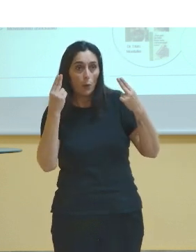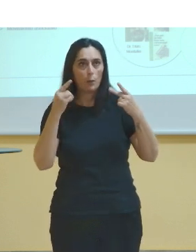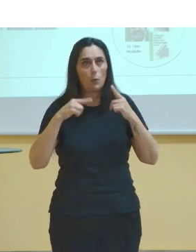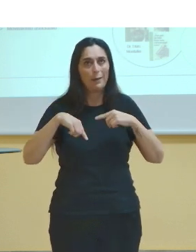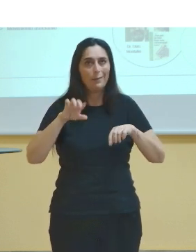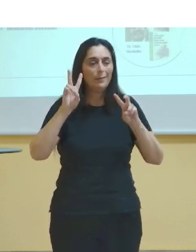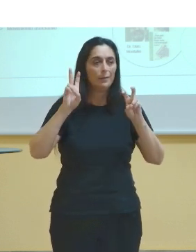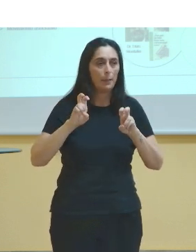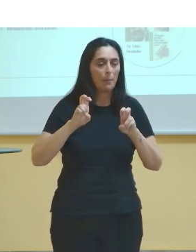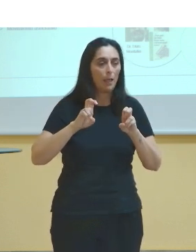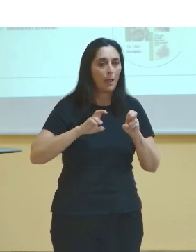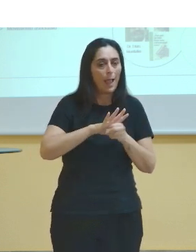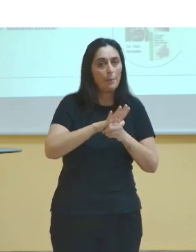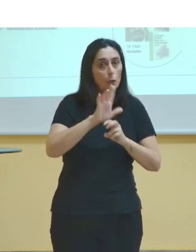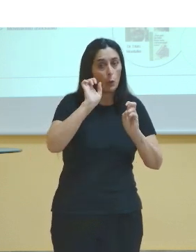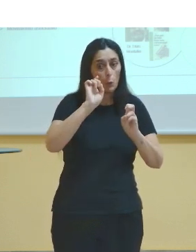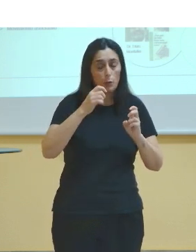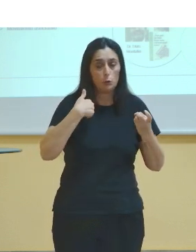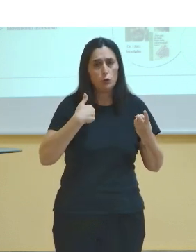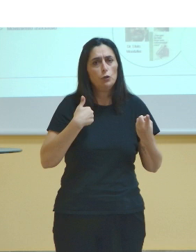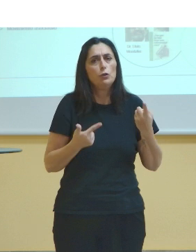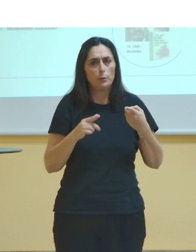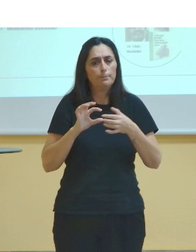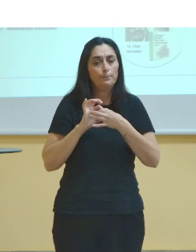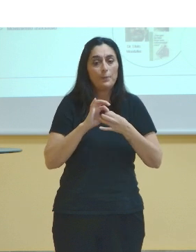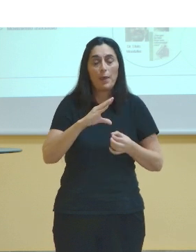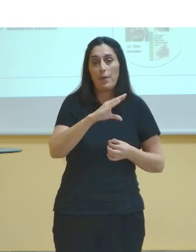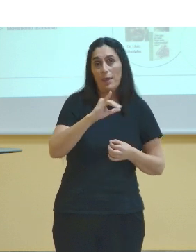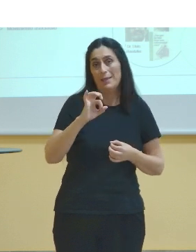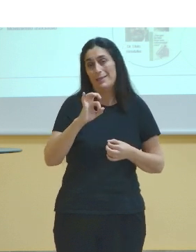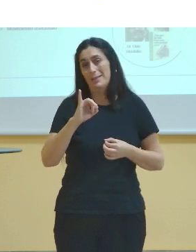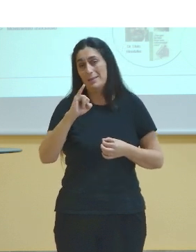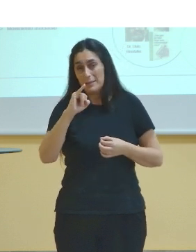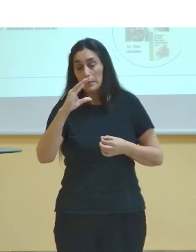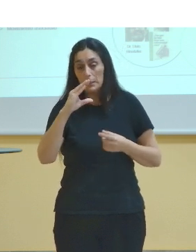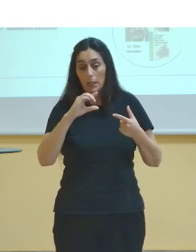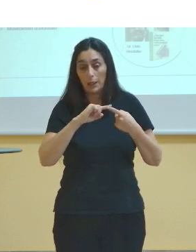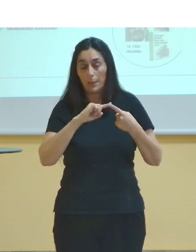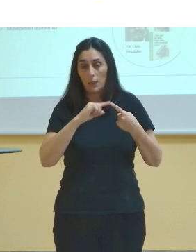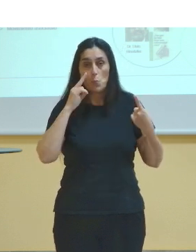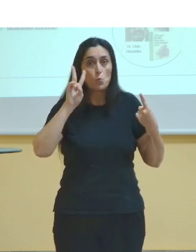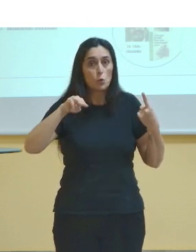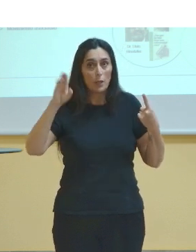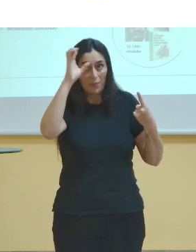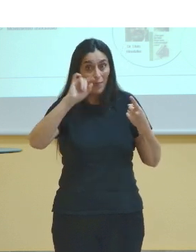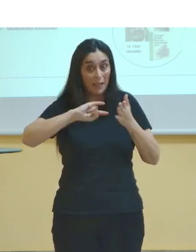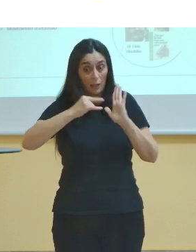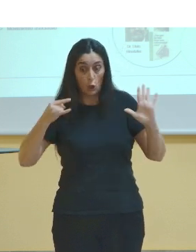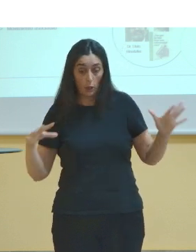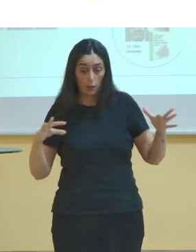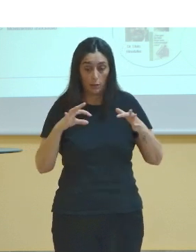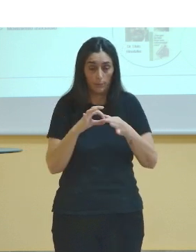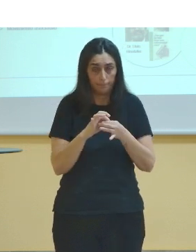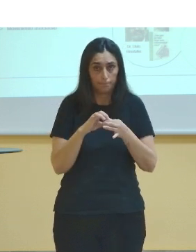divulgativo. Por ejemplo, aquí destaco una alianza entre el CSIC y el Museo de Ciencia y Tecnología, el Nacional de Ciencia